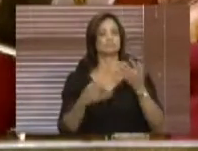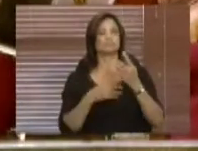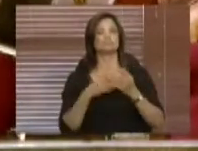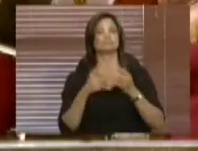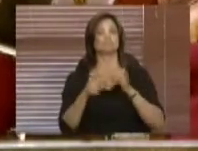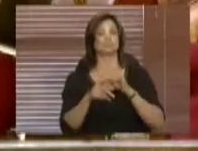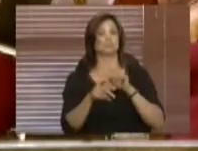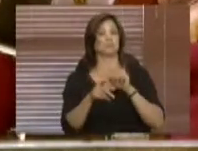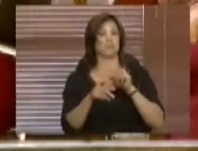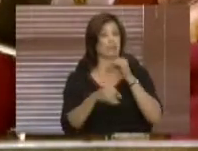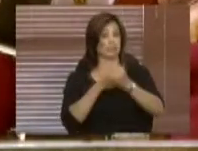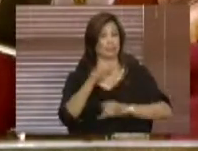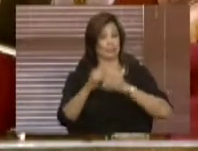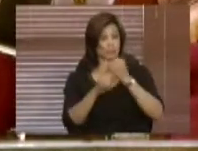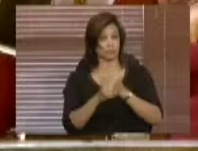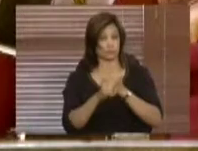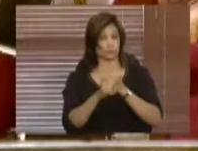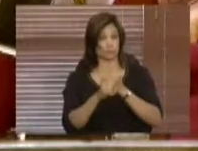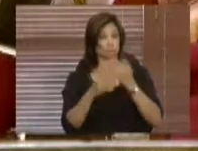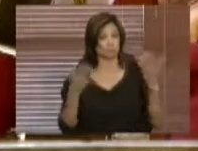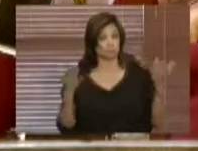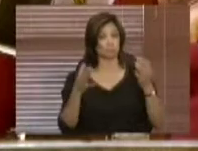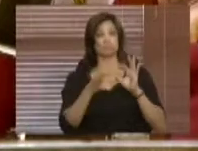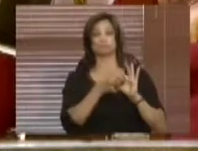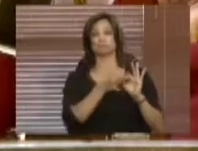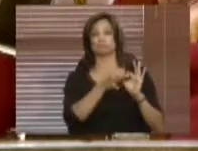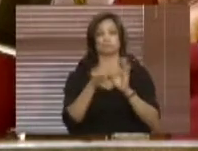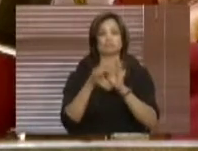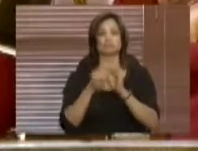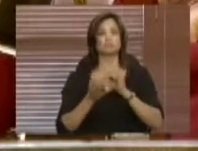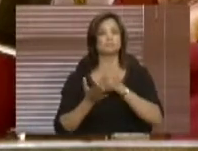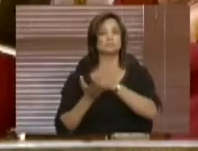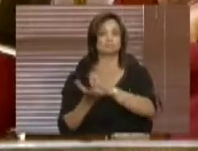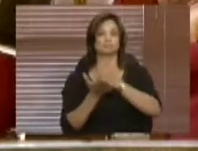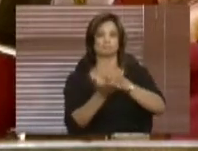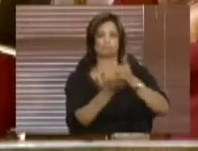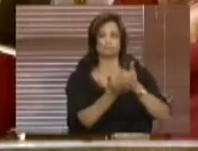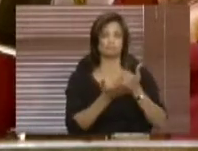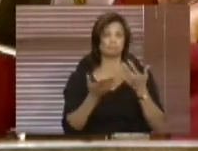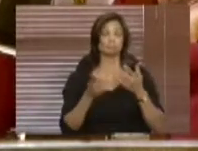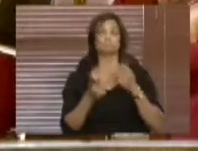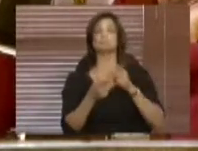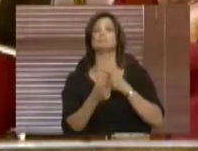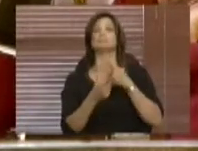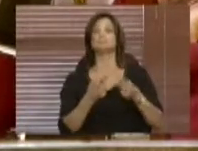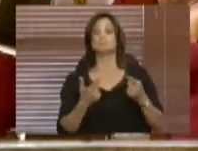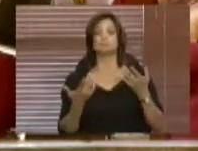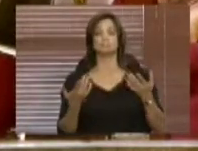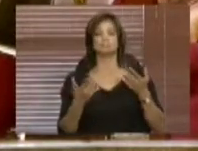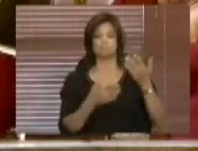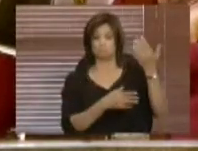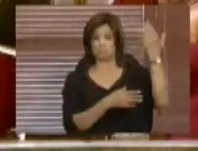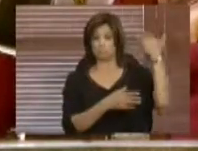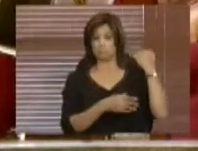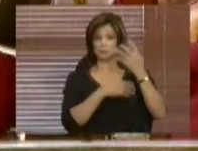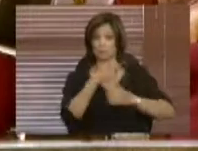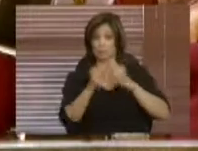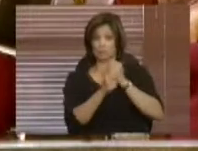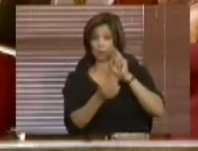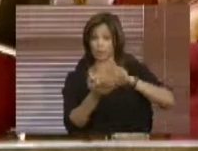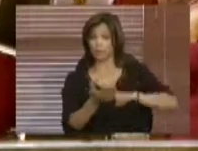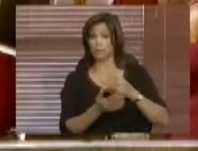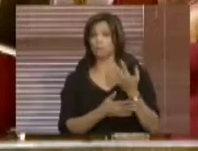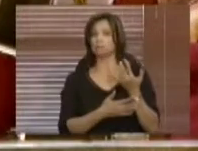ámbito internacional amplias relaciones de cooperación. Es por ello que en el pasado año